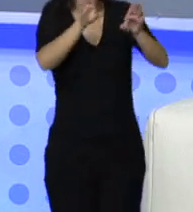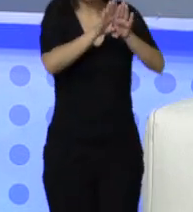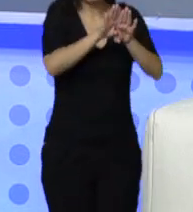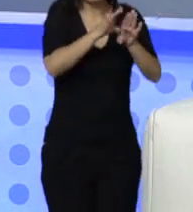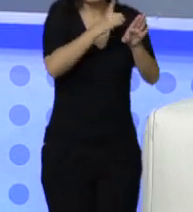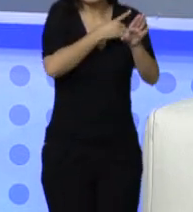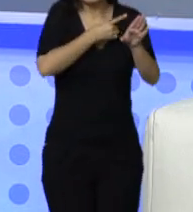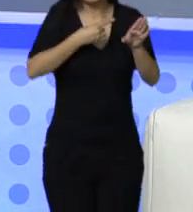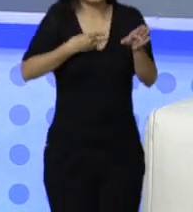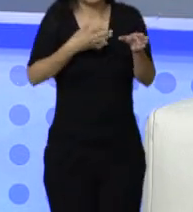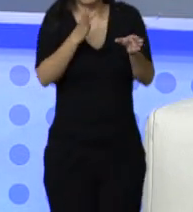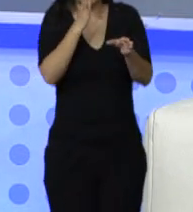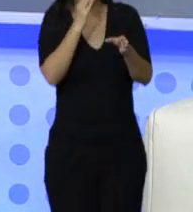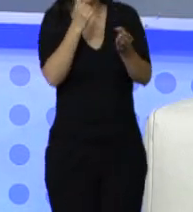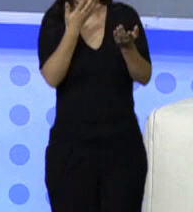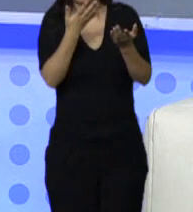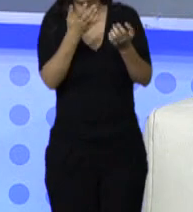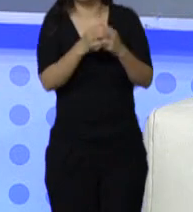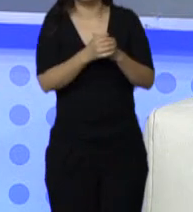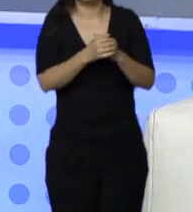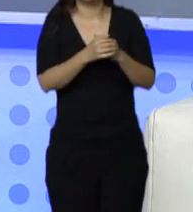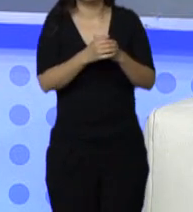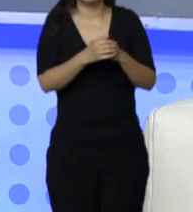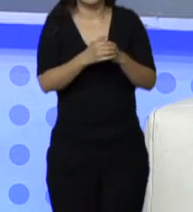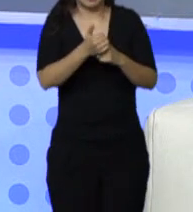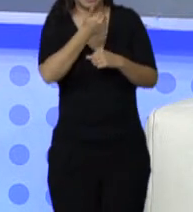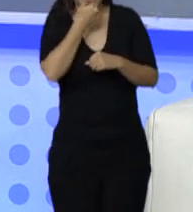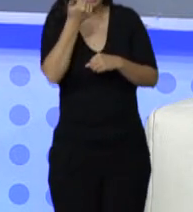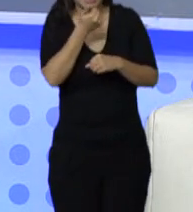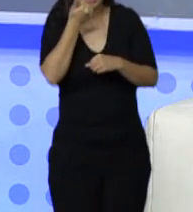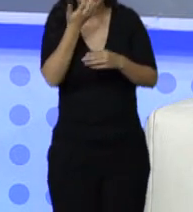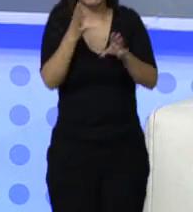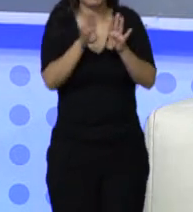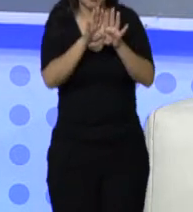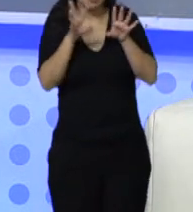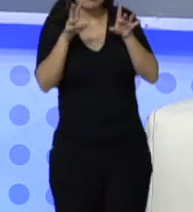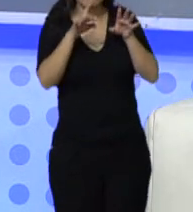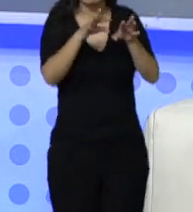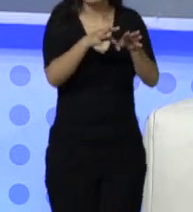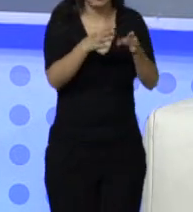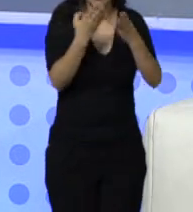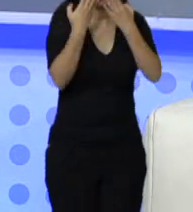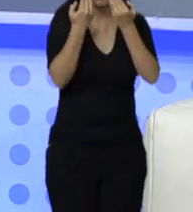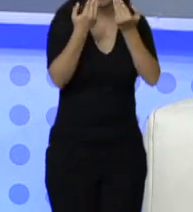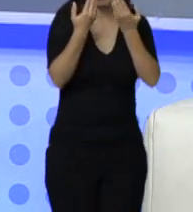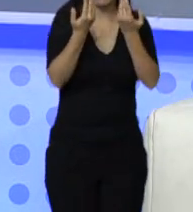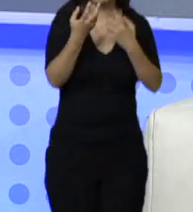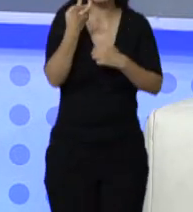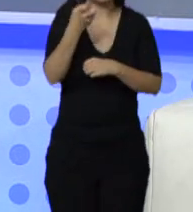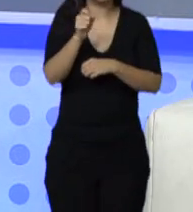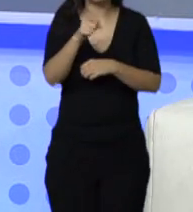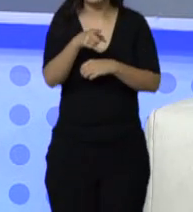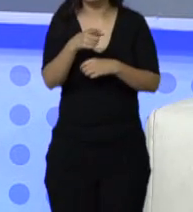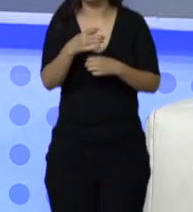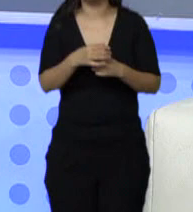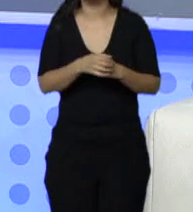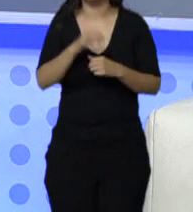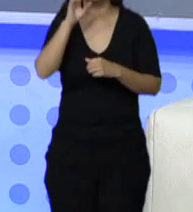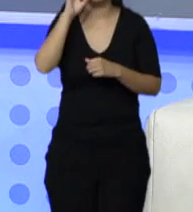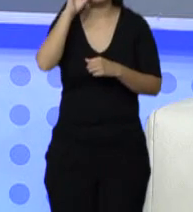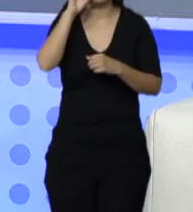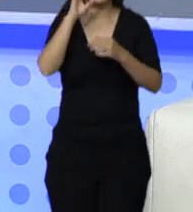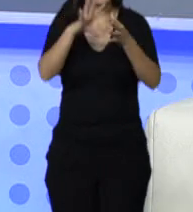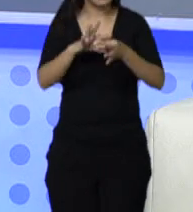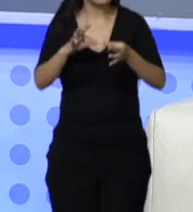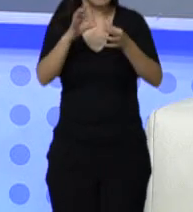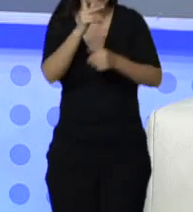oportunidad de atraer más alumnos y otro tema también que nos hacían los comentarios de algunos